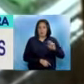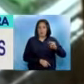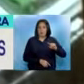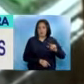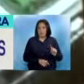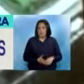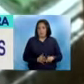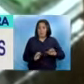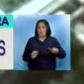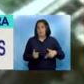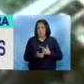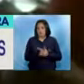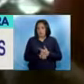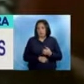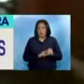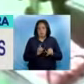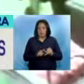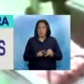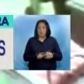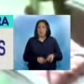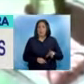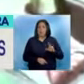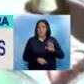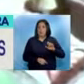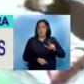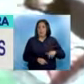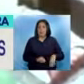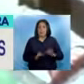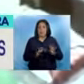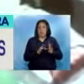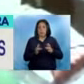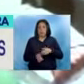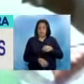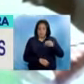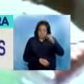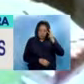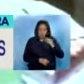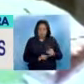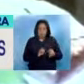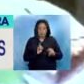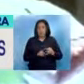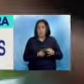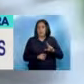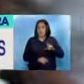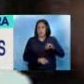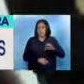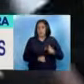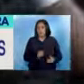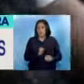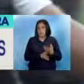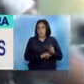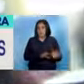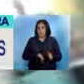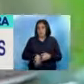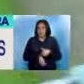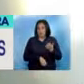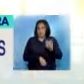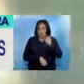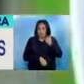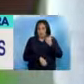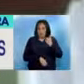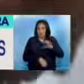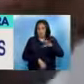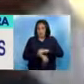en San Juan del Urigancho, Centro Comercial Real Plaza en Jesús María y el Centro Comercial Ripley en Arequipa. El otro detenido es Ramiro